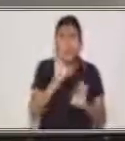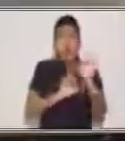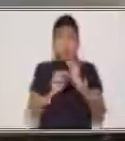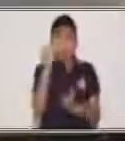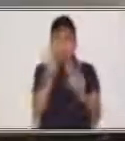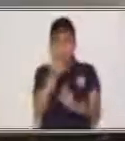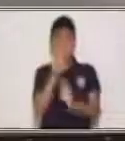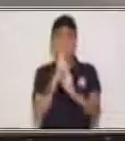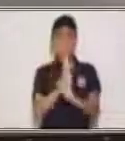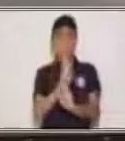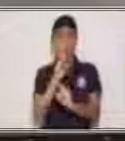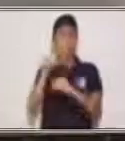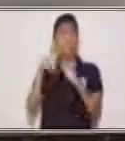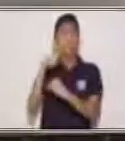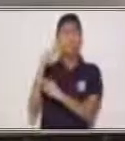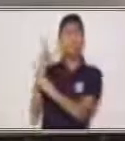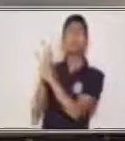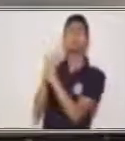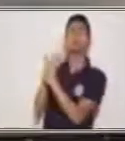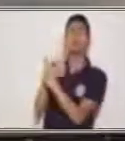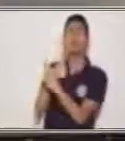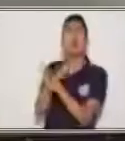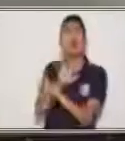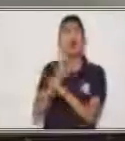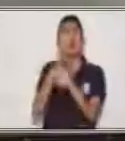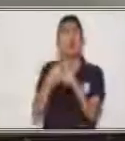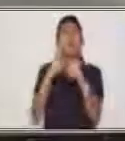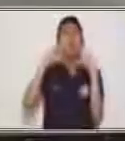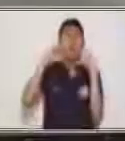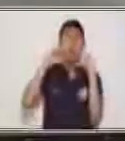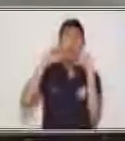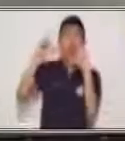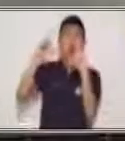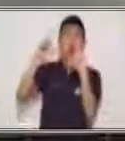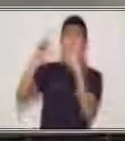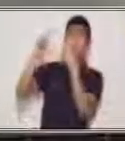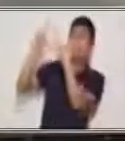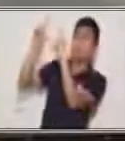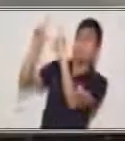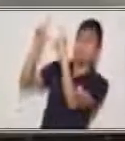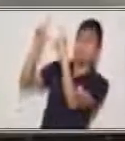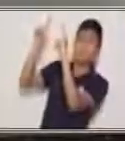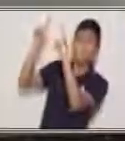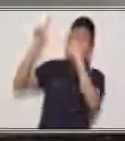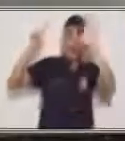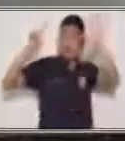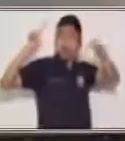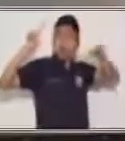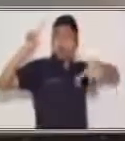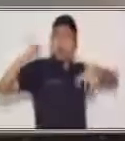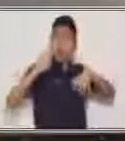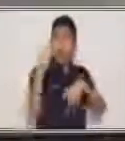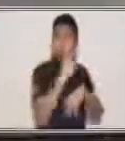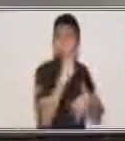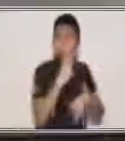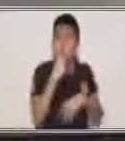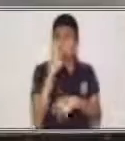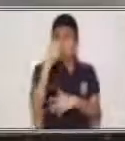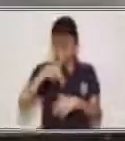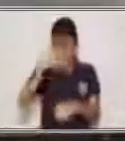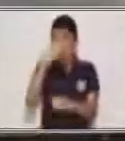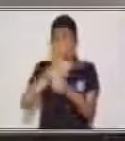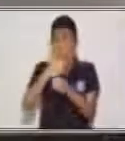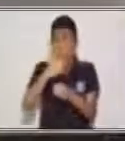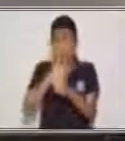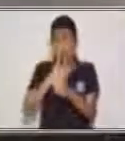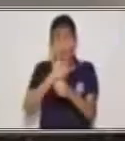a alguna persona en la familia o en la calle que cuando hay sol y llueve, que es algo raro que sucede aquí en Guatemala, es porque la